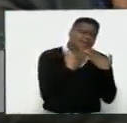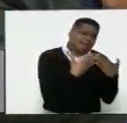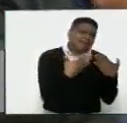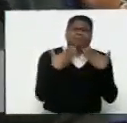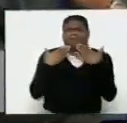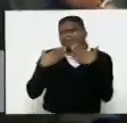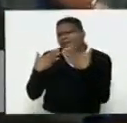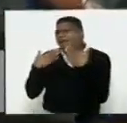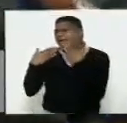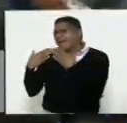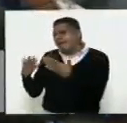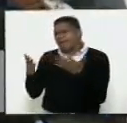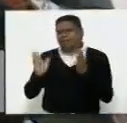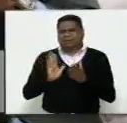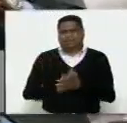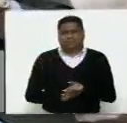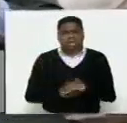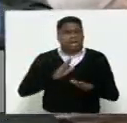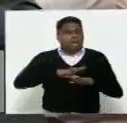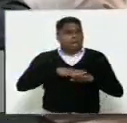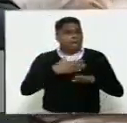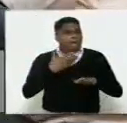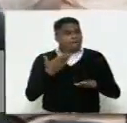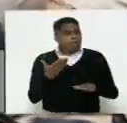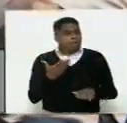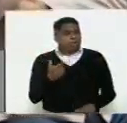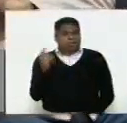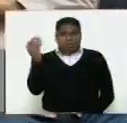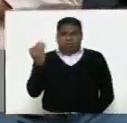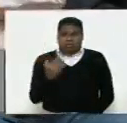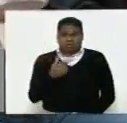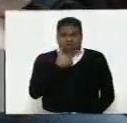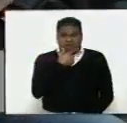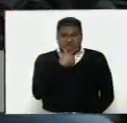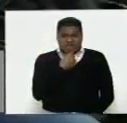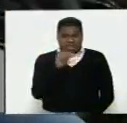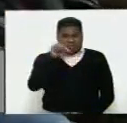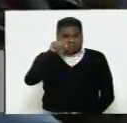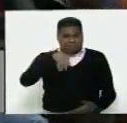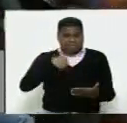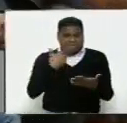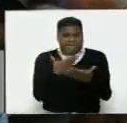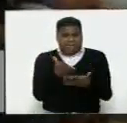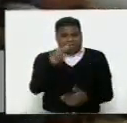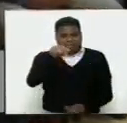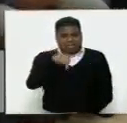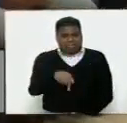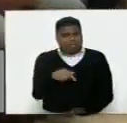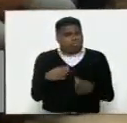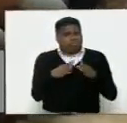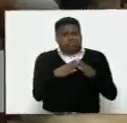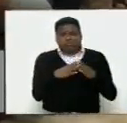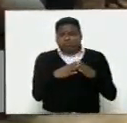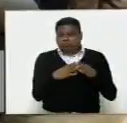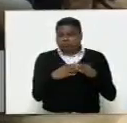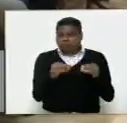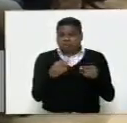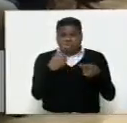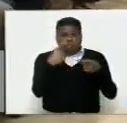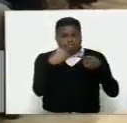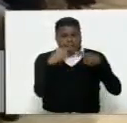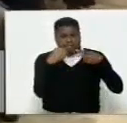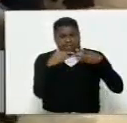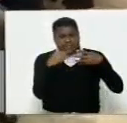agradecimiento, porque no llegamos fácilmente aquí. Todo lo que